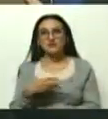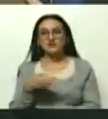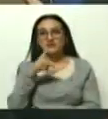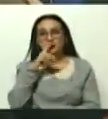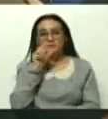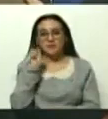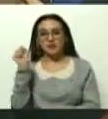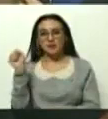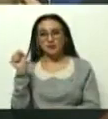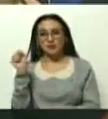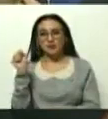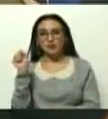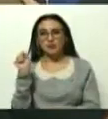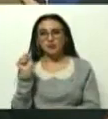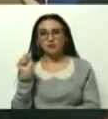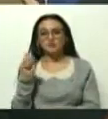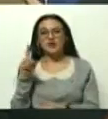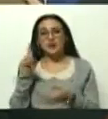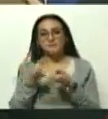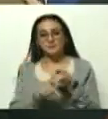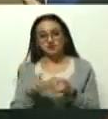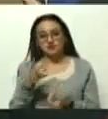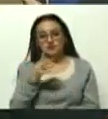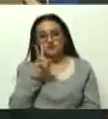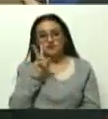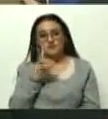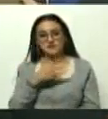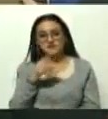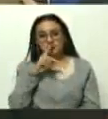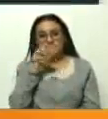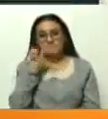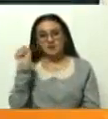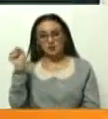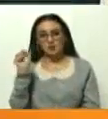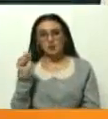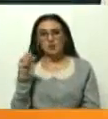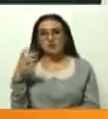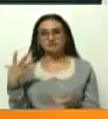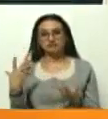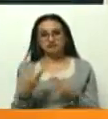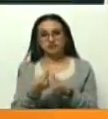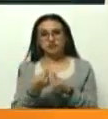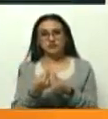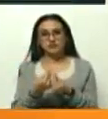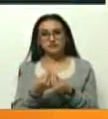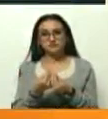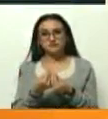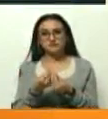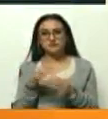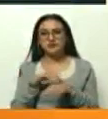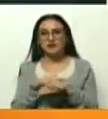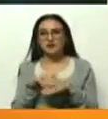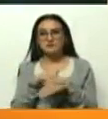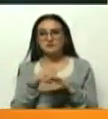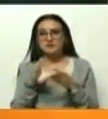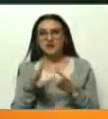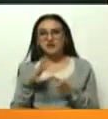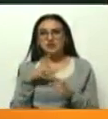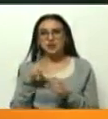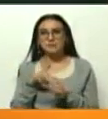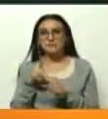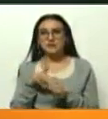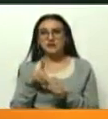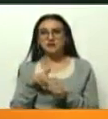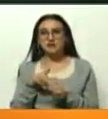Nicolás Maduro, la primera combatiente Cilia Flores, acompañados por el ministro de Petróleo Tarek